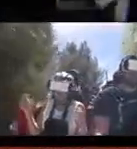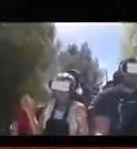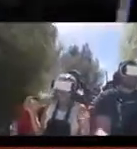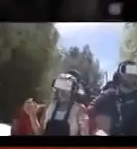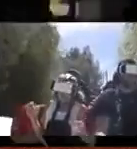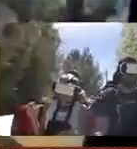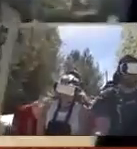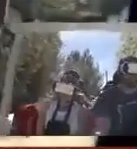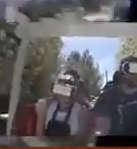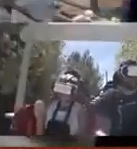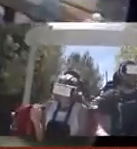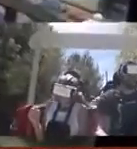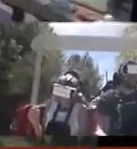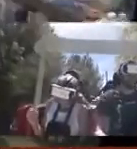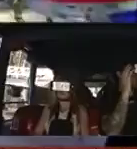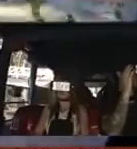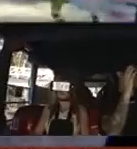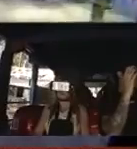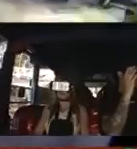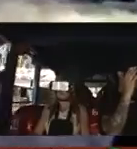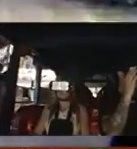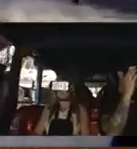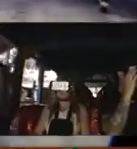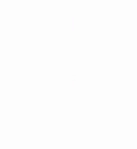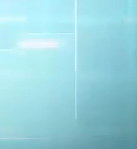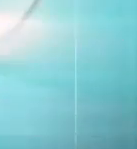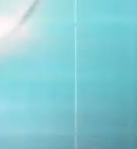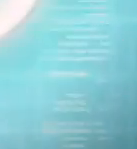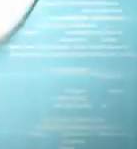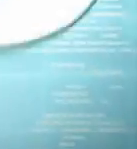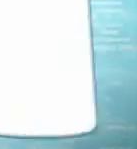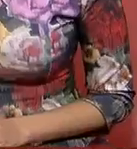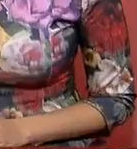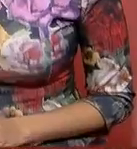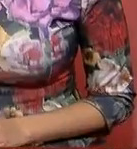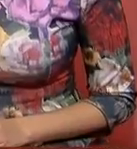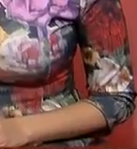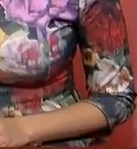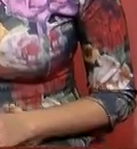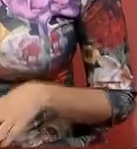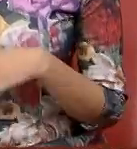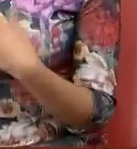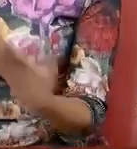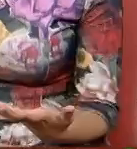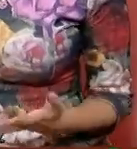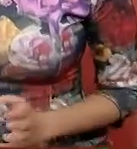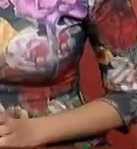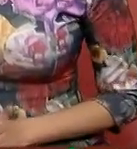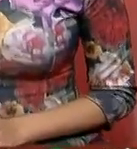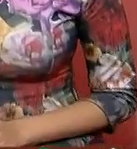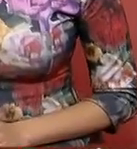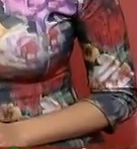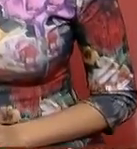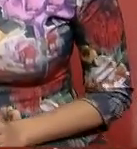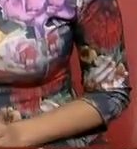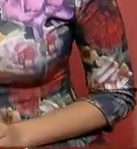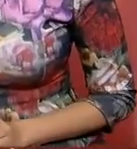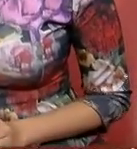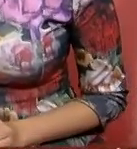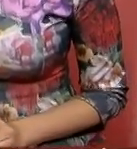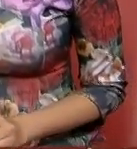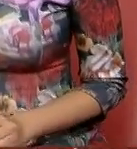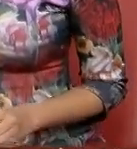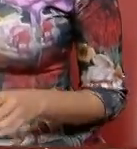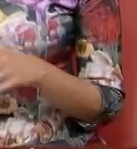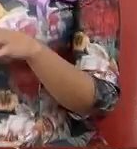este juego, que estará ubicado en la Ciudad de México y será, pues, un fenómeno interesante de analizar, como ya se está haciendo en otros